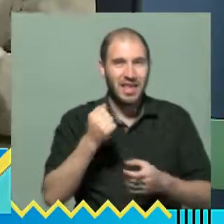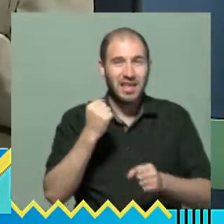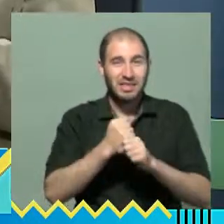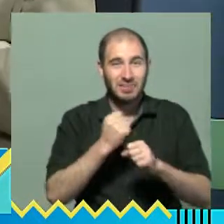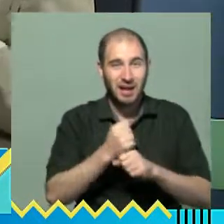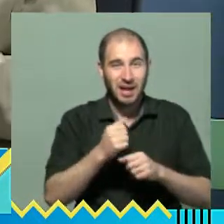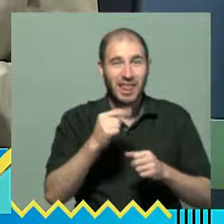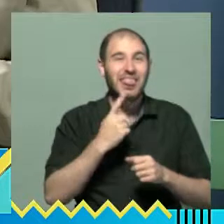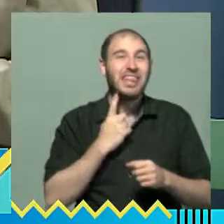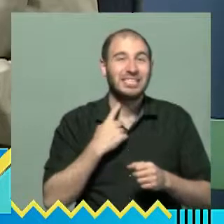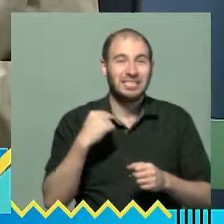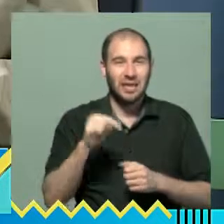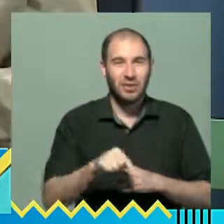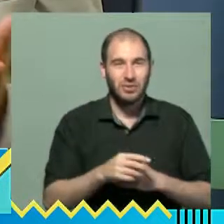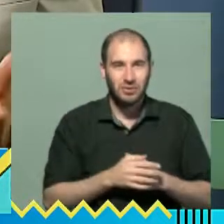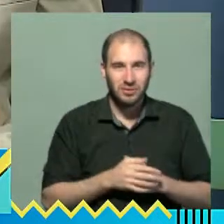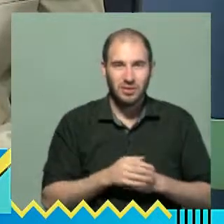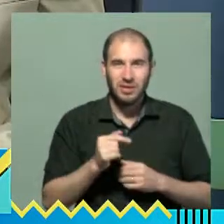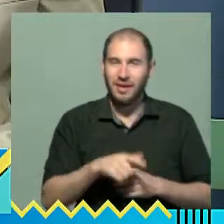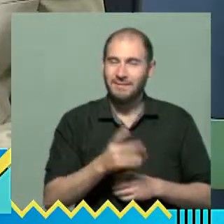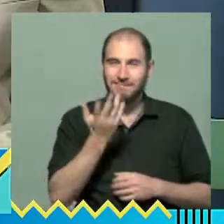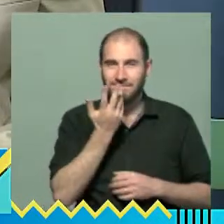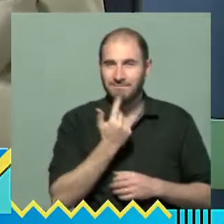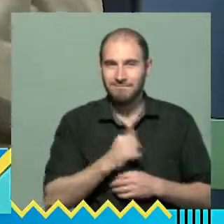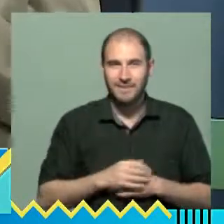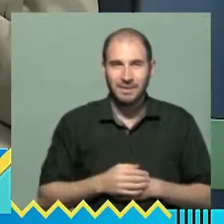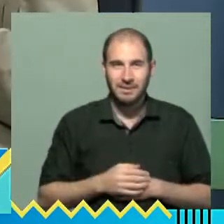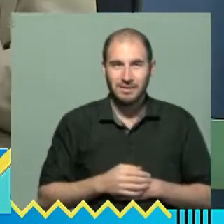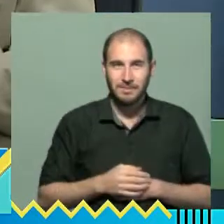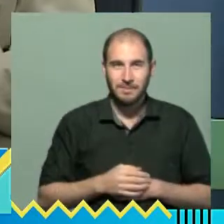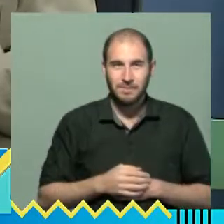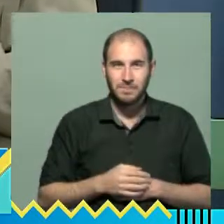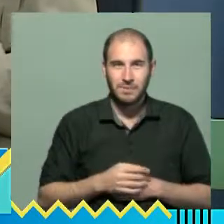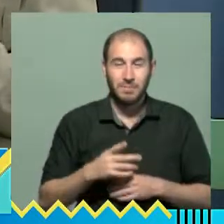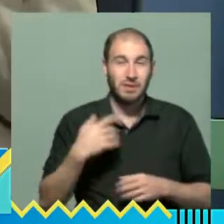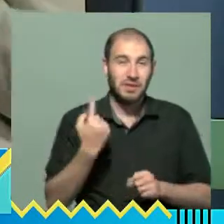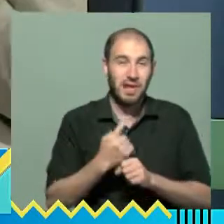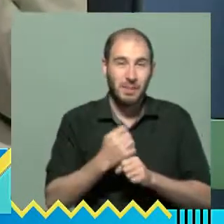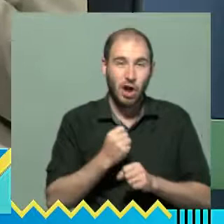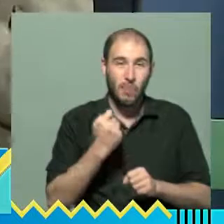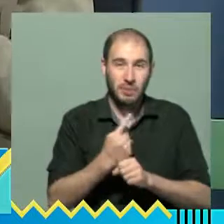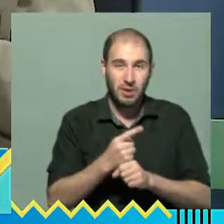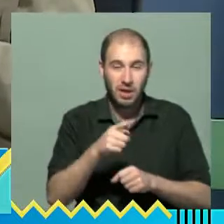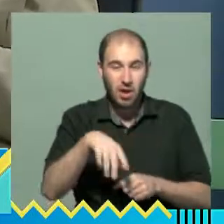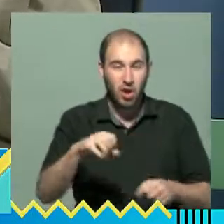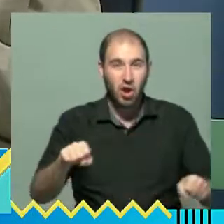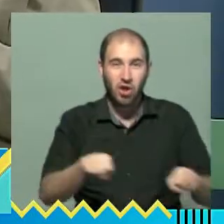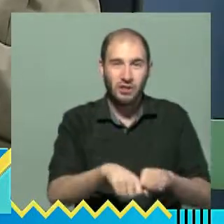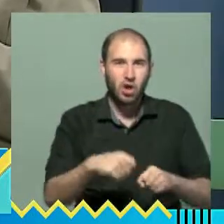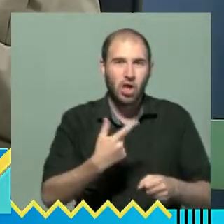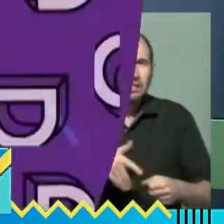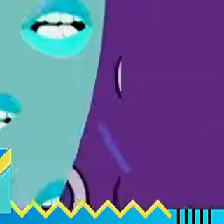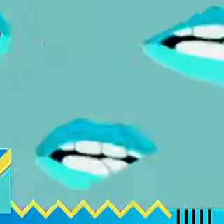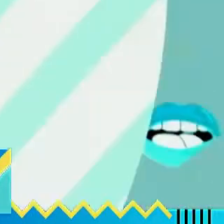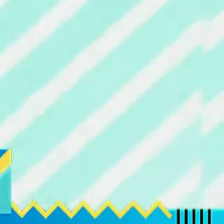con ese deseo es tan gratificante, pero claro, tu primer trabajo es que ellos se conecten con eso que están